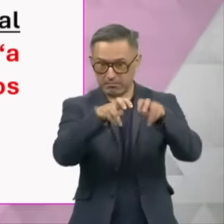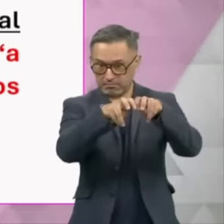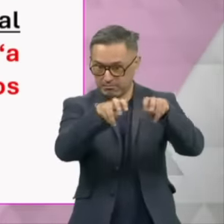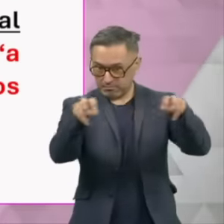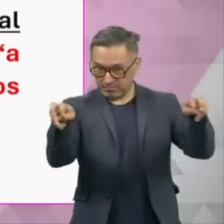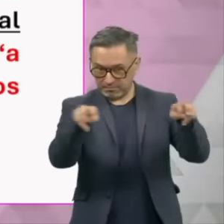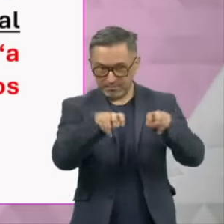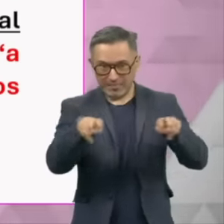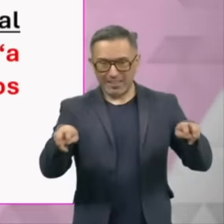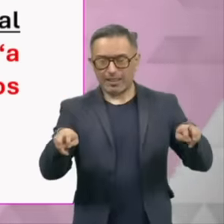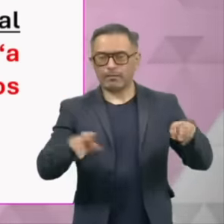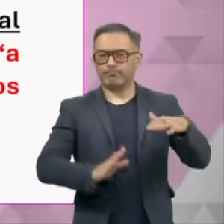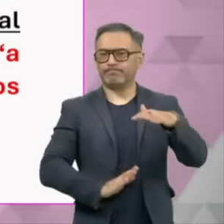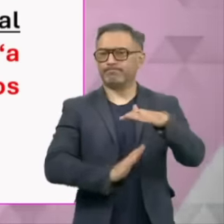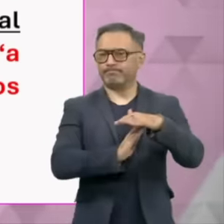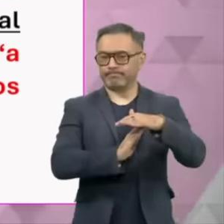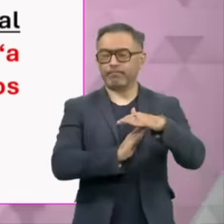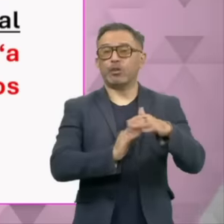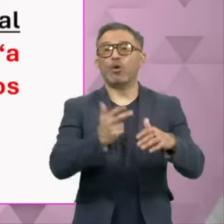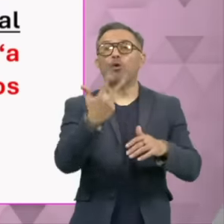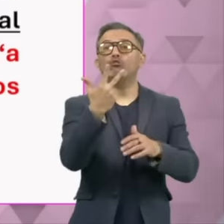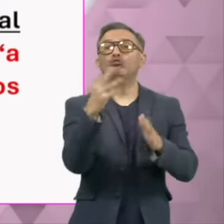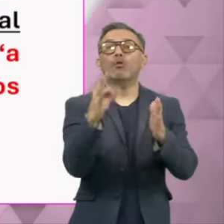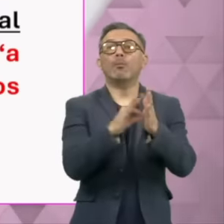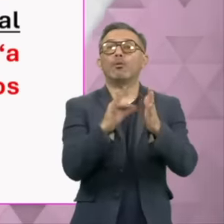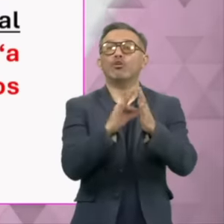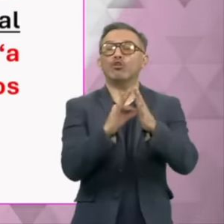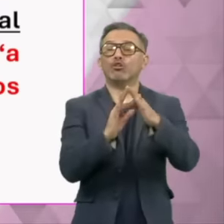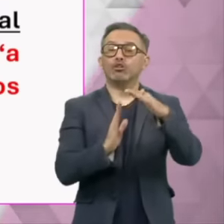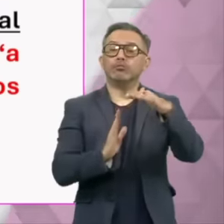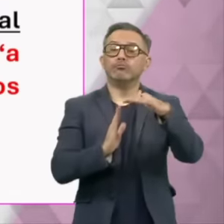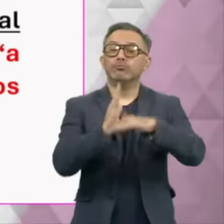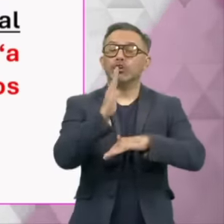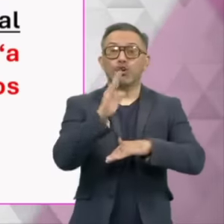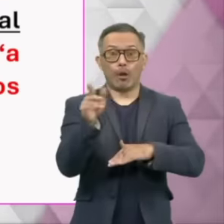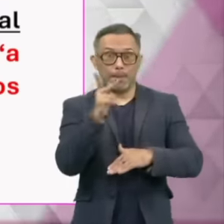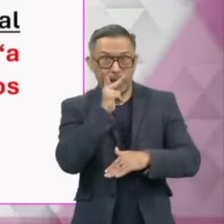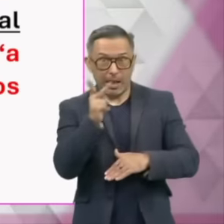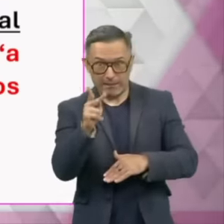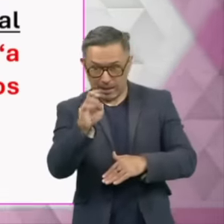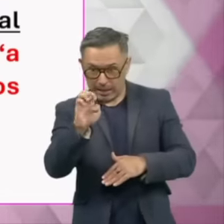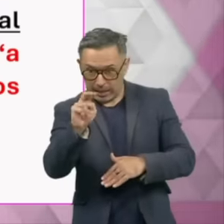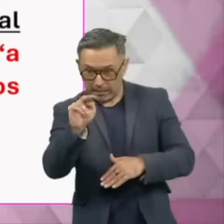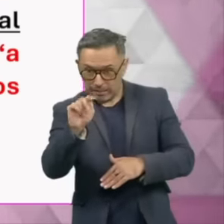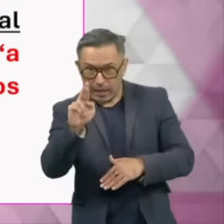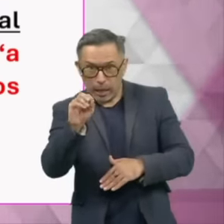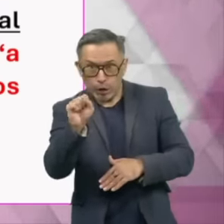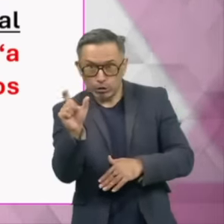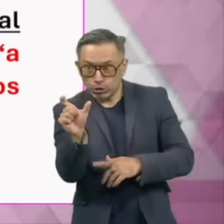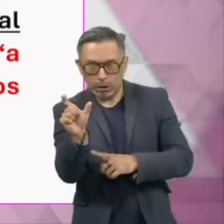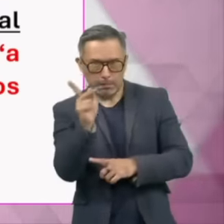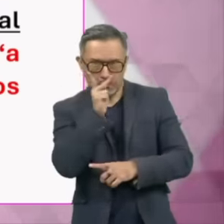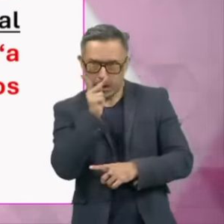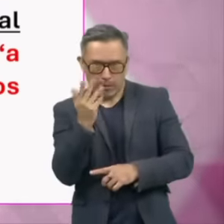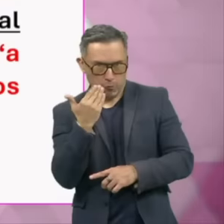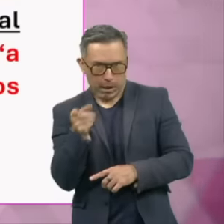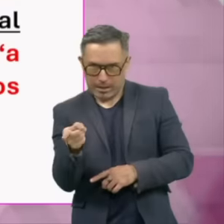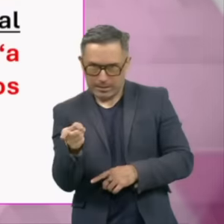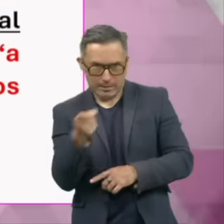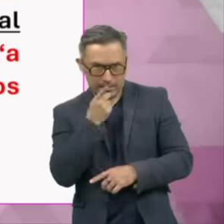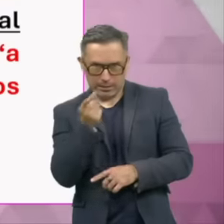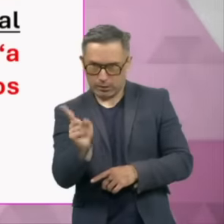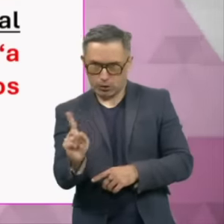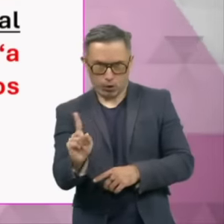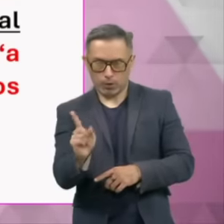exceda en ocho puntos, no dice enteros, a su porcentaje de la